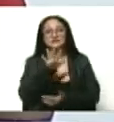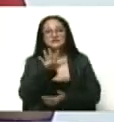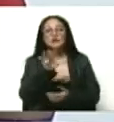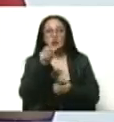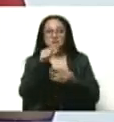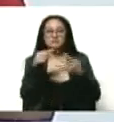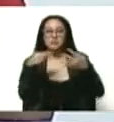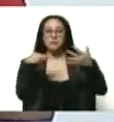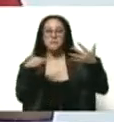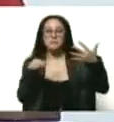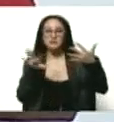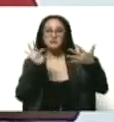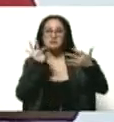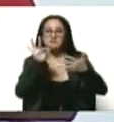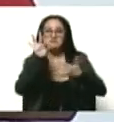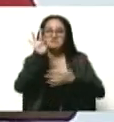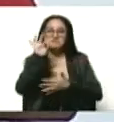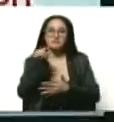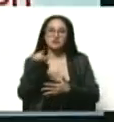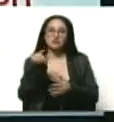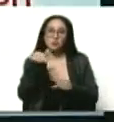preferiblemente por 5.